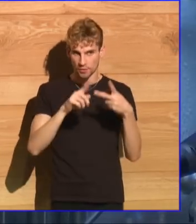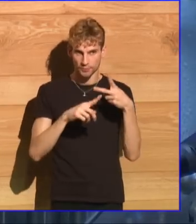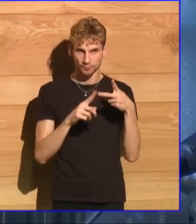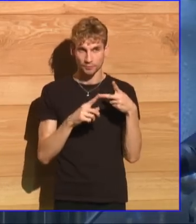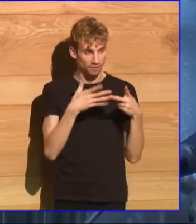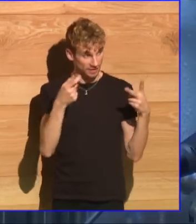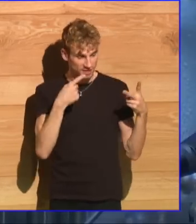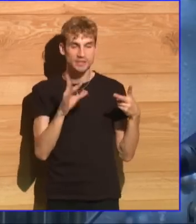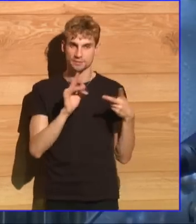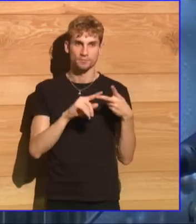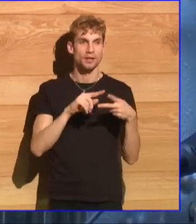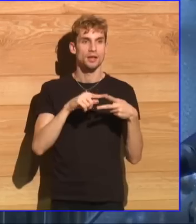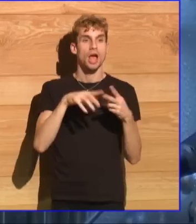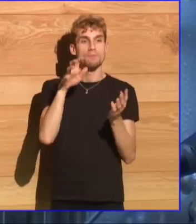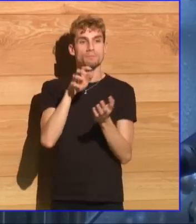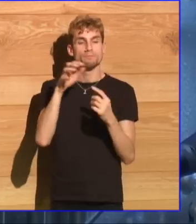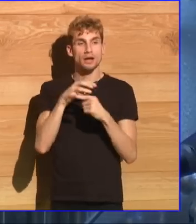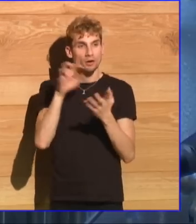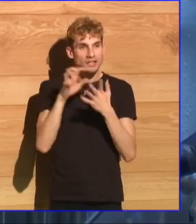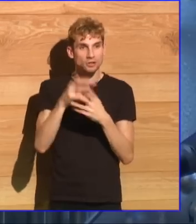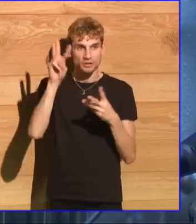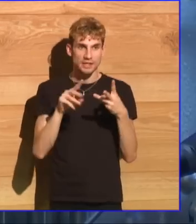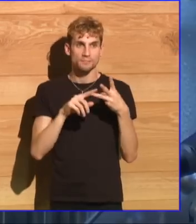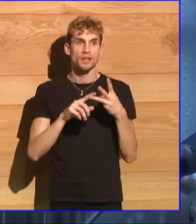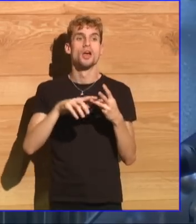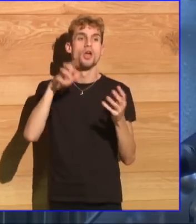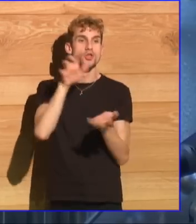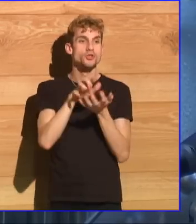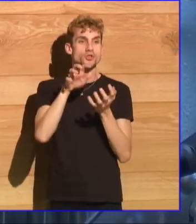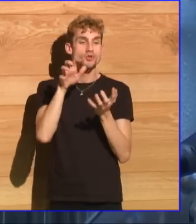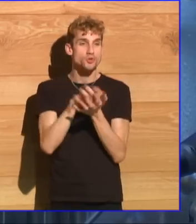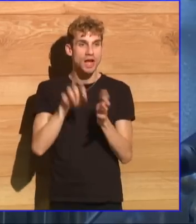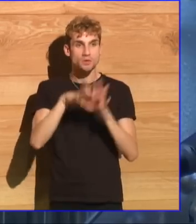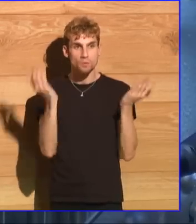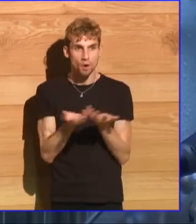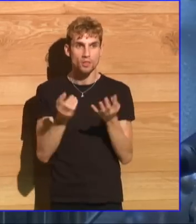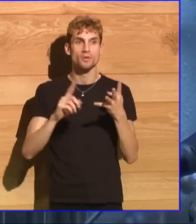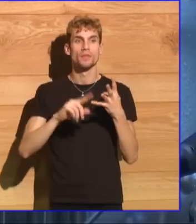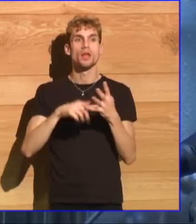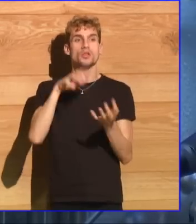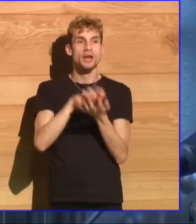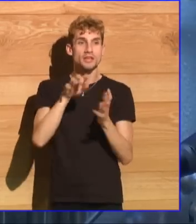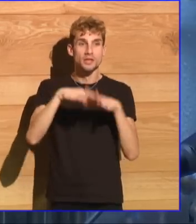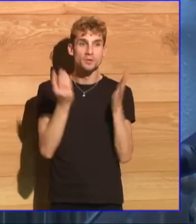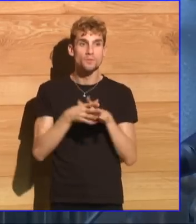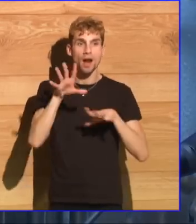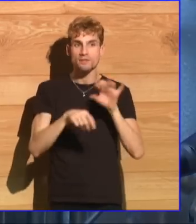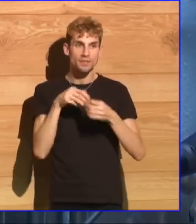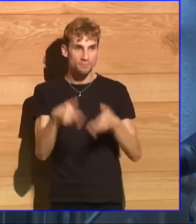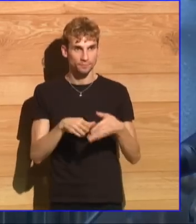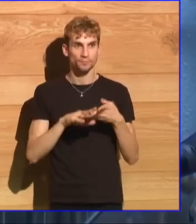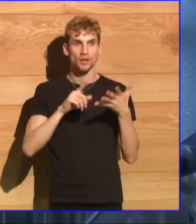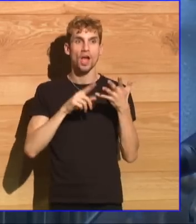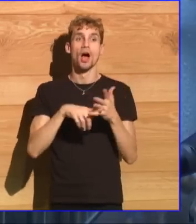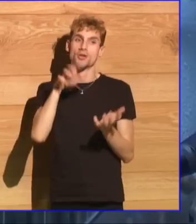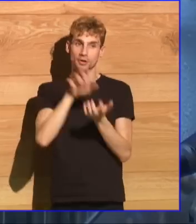dar la frase? Sí. Venga. Parque Jurásico 3. Sí. Jurassic World. Sí. Jurassic World The Lost Kingdom. Buenísimo.